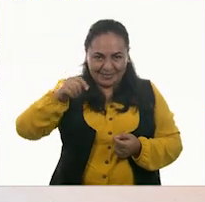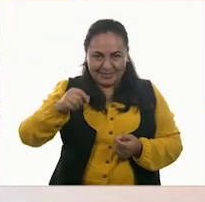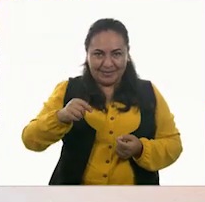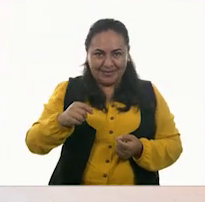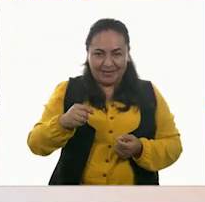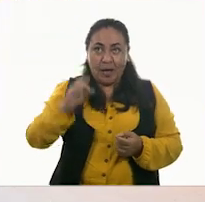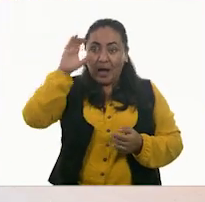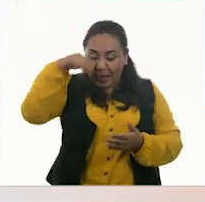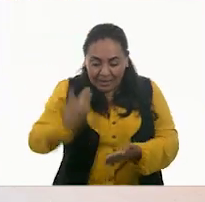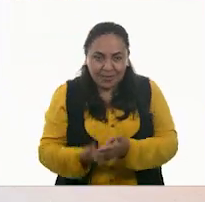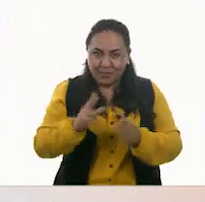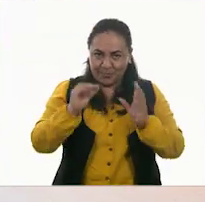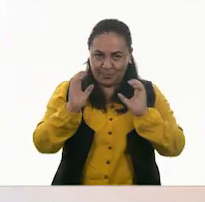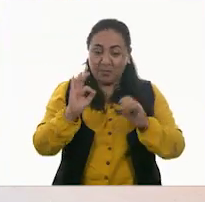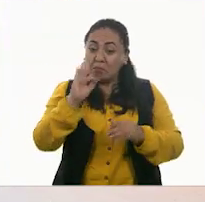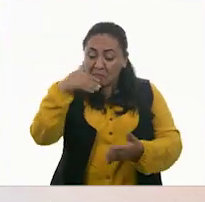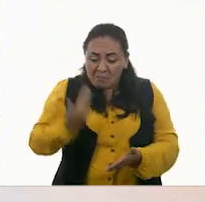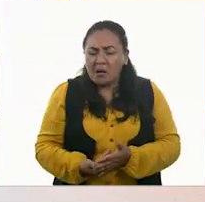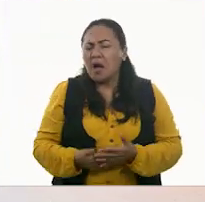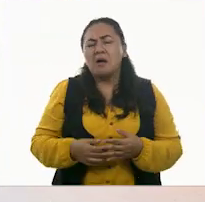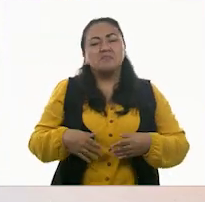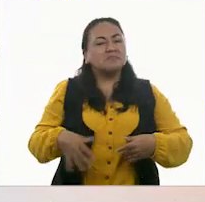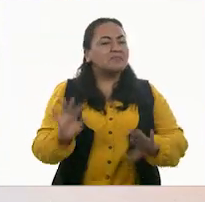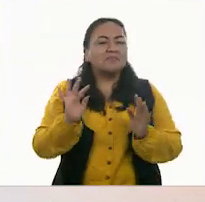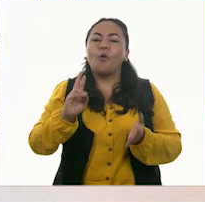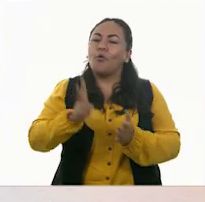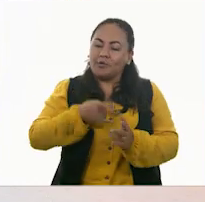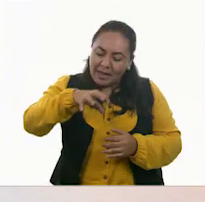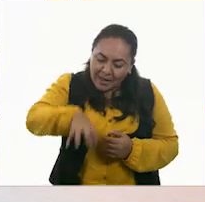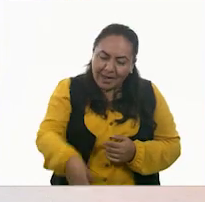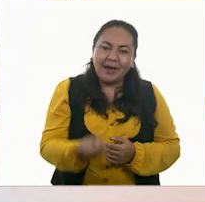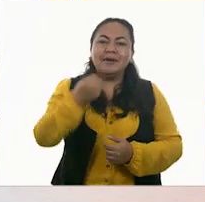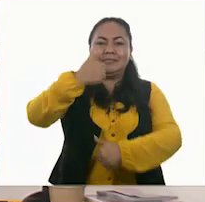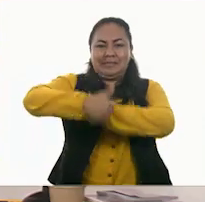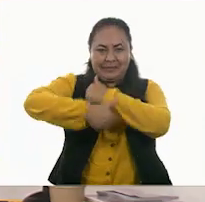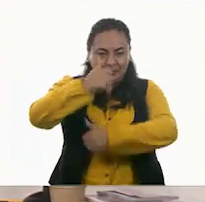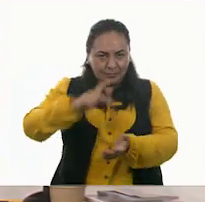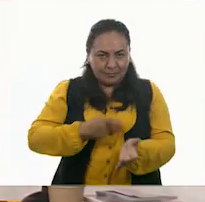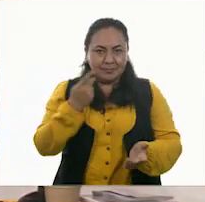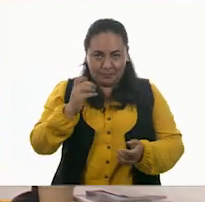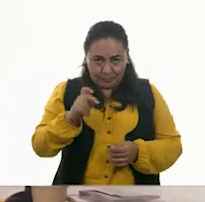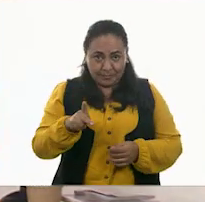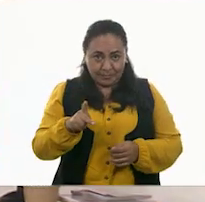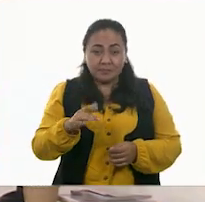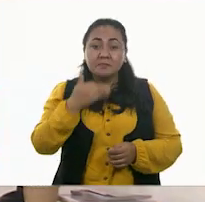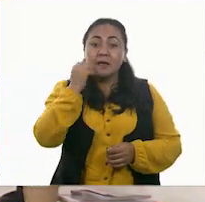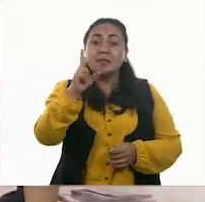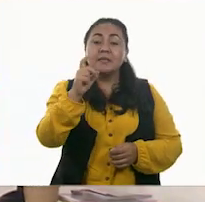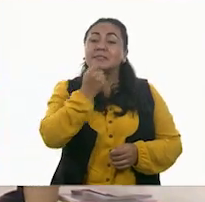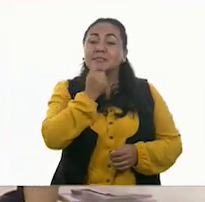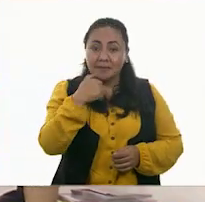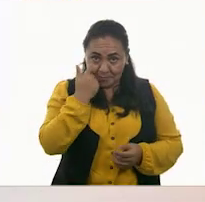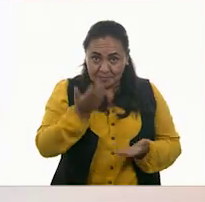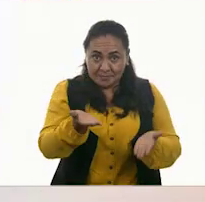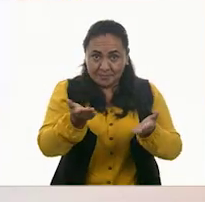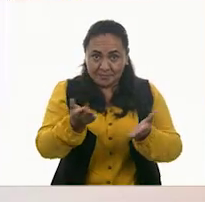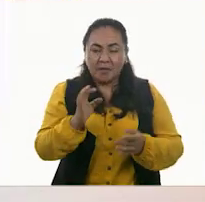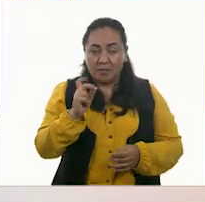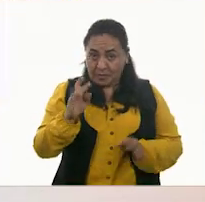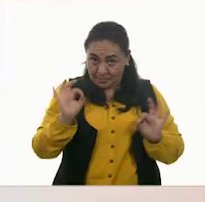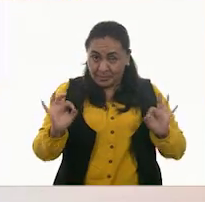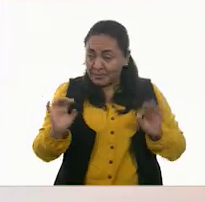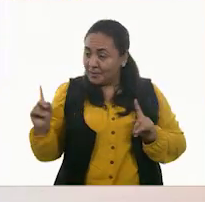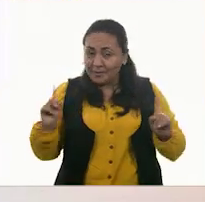Y el chiste es que no caiga. Si llega a caer, no pasa nada. Lo levantamos y continuamos. ¿Te parece igual 30 segundos? 30 segundos. ¿Estamos